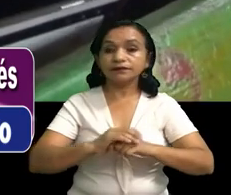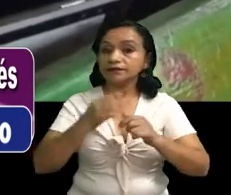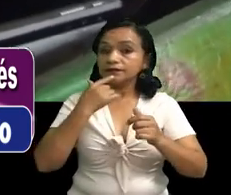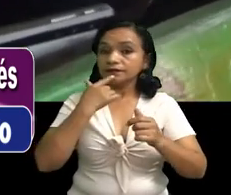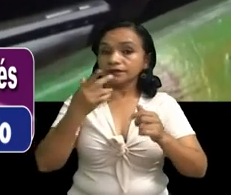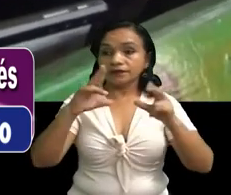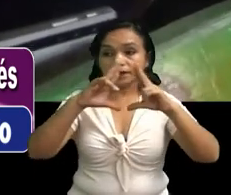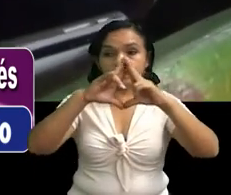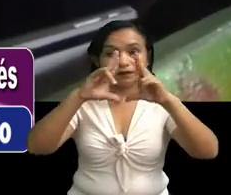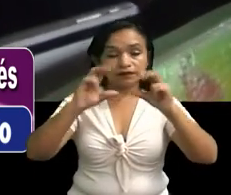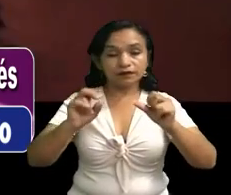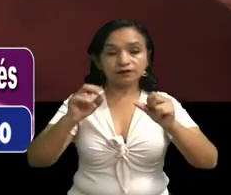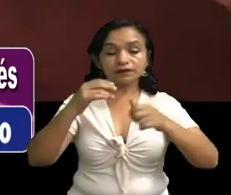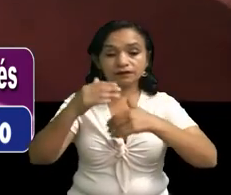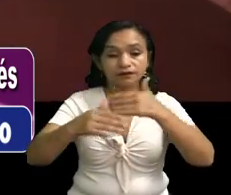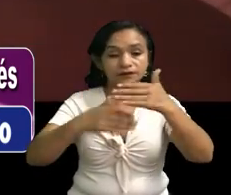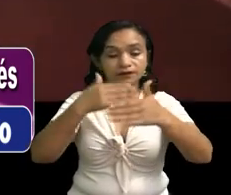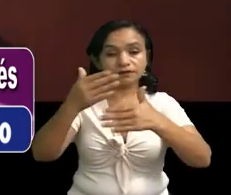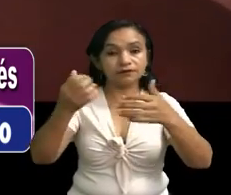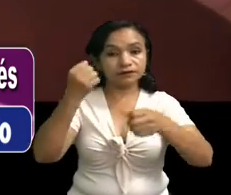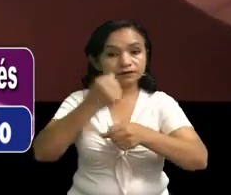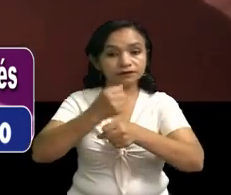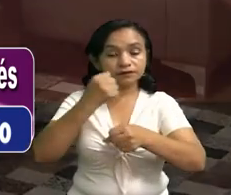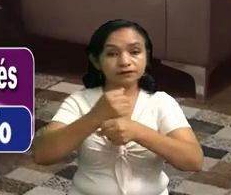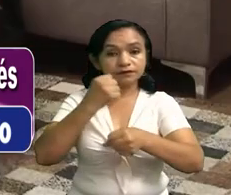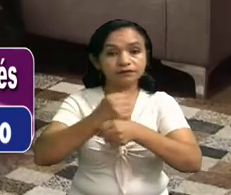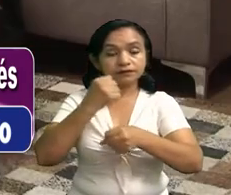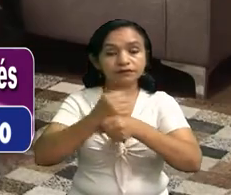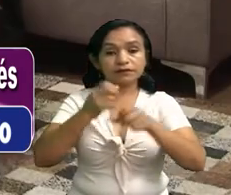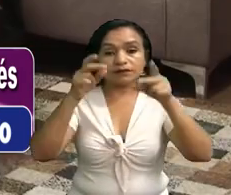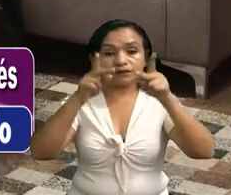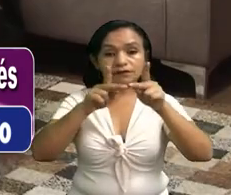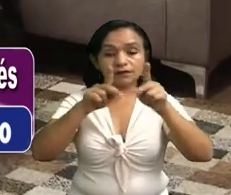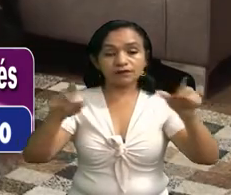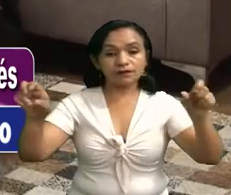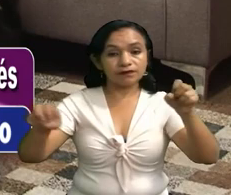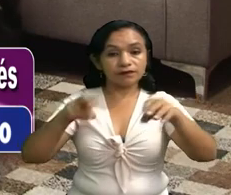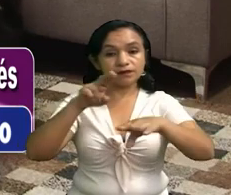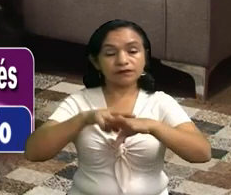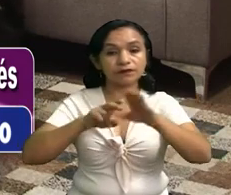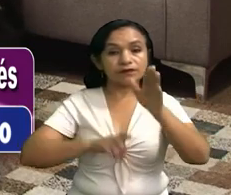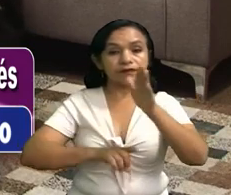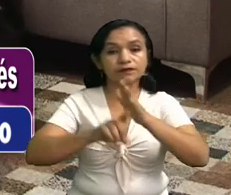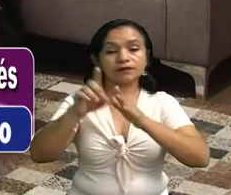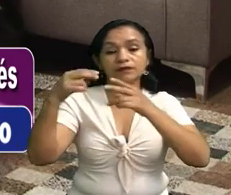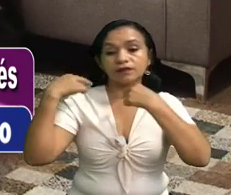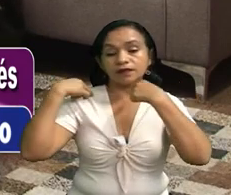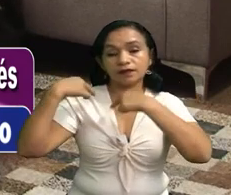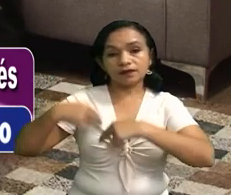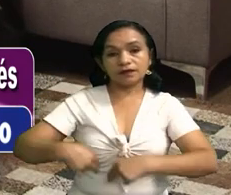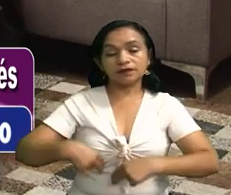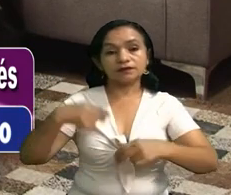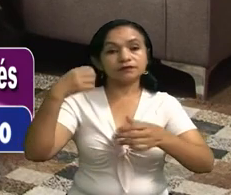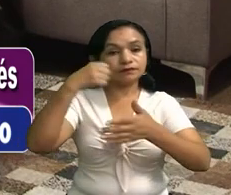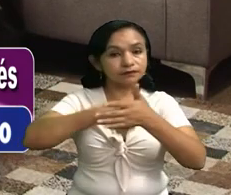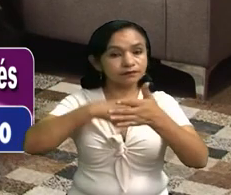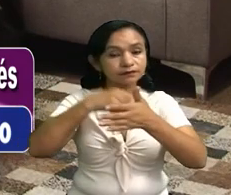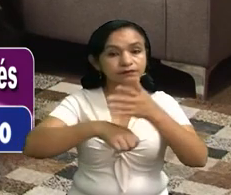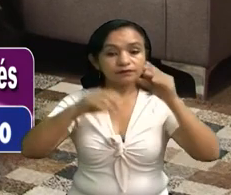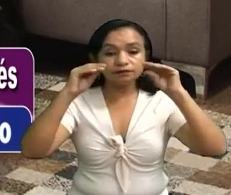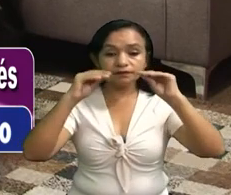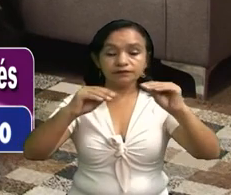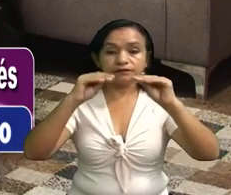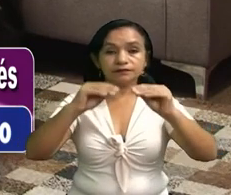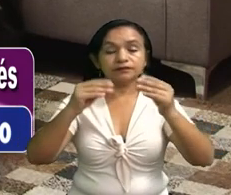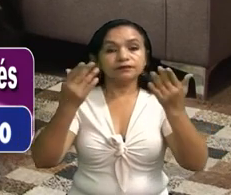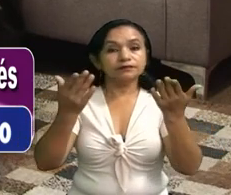en Nicaragua hemos venido trabajando desde el Plan Nacional de Desarrollo Humano por el fortalecimiento de la calidad educativa. Pero esa